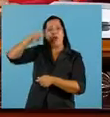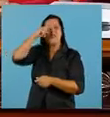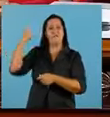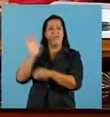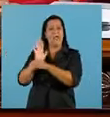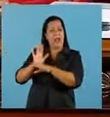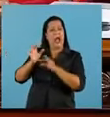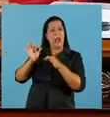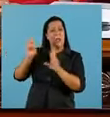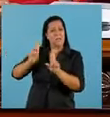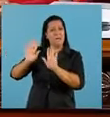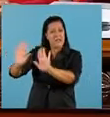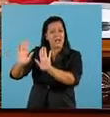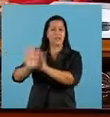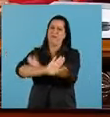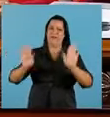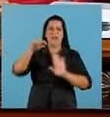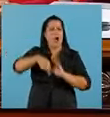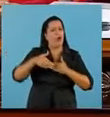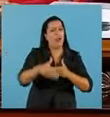ha permitido.